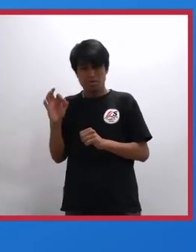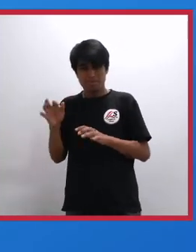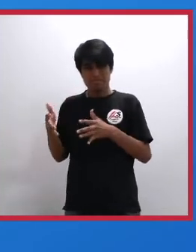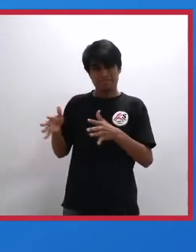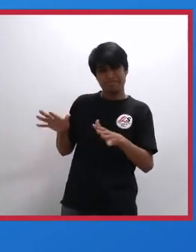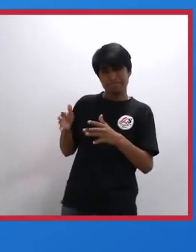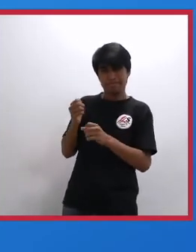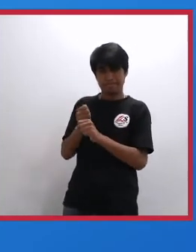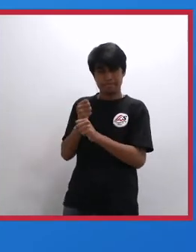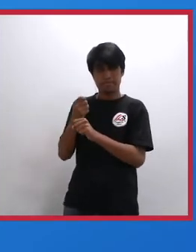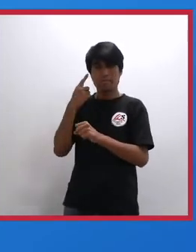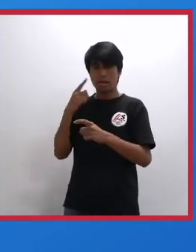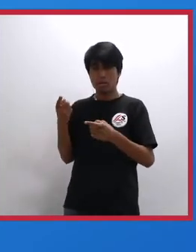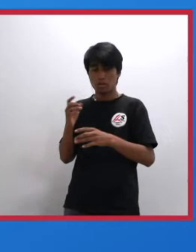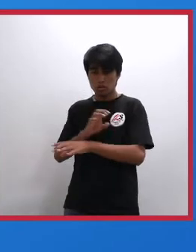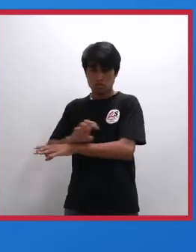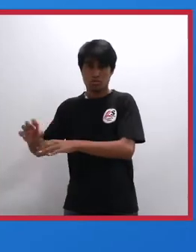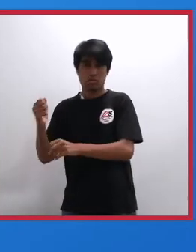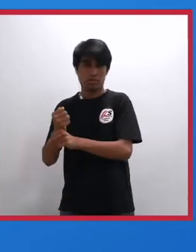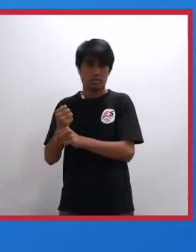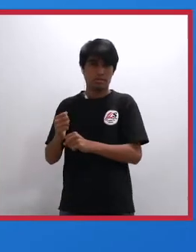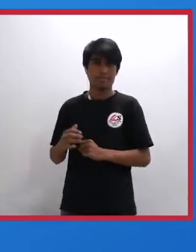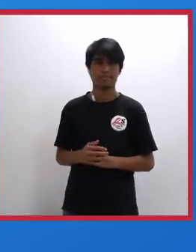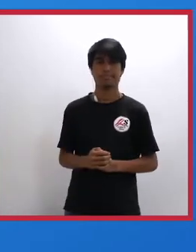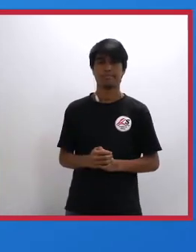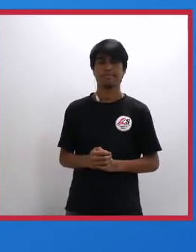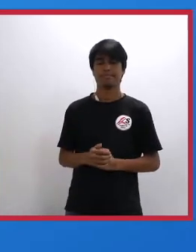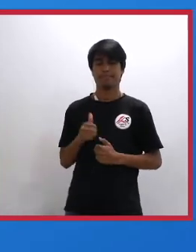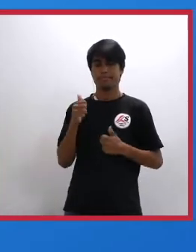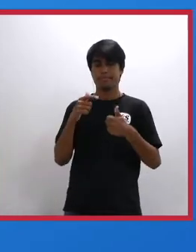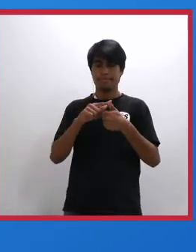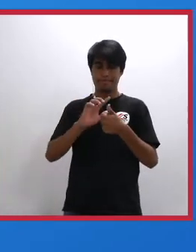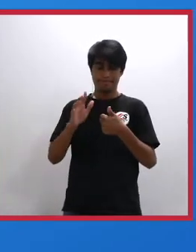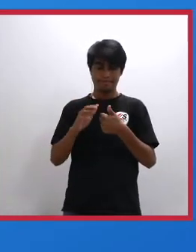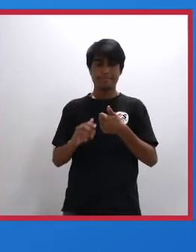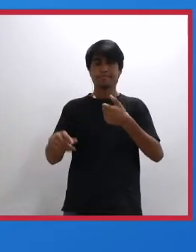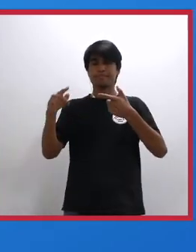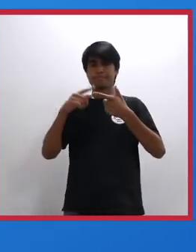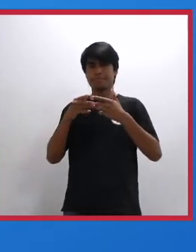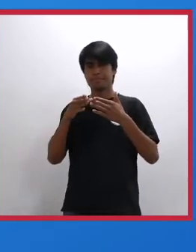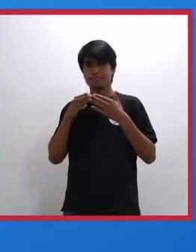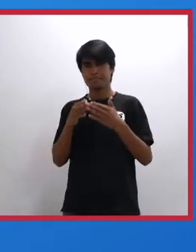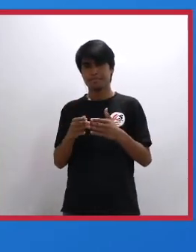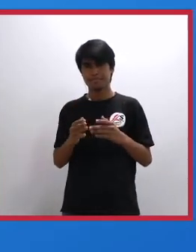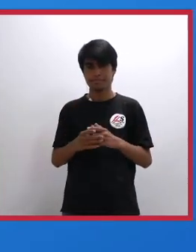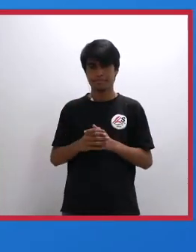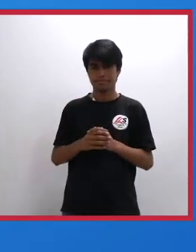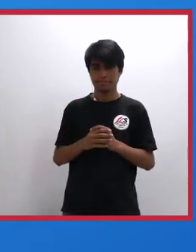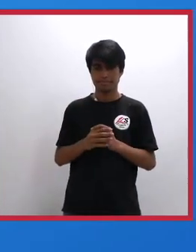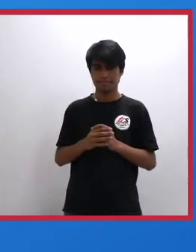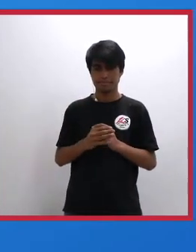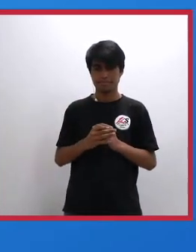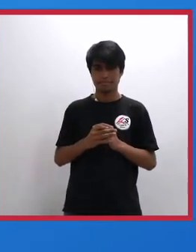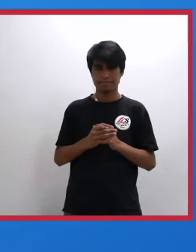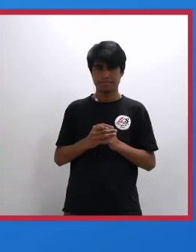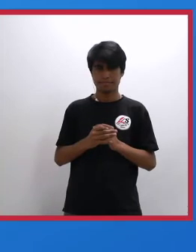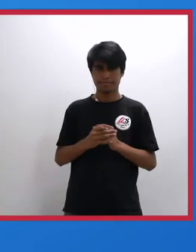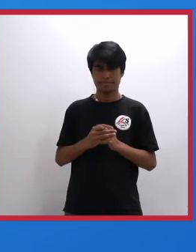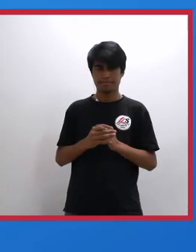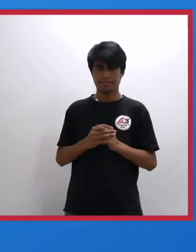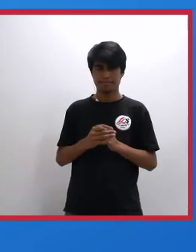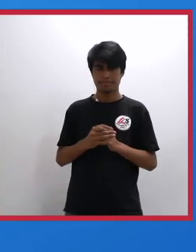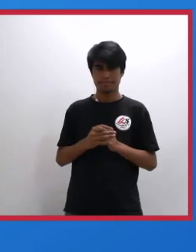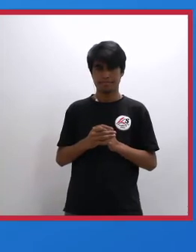decidir qué trabajos retomar. Bueno, después dice ese análisis de los planes. ¿La JICA